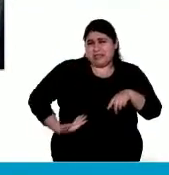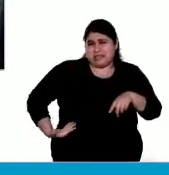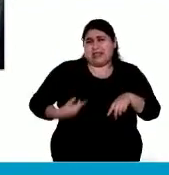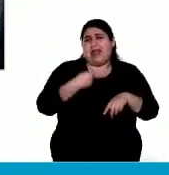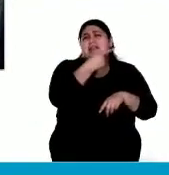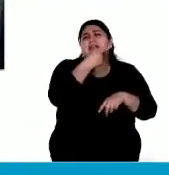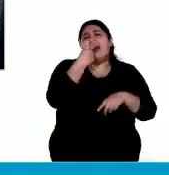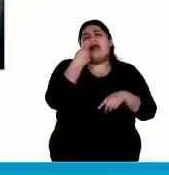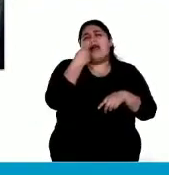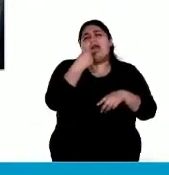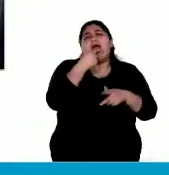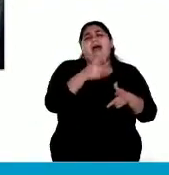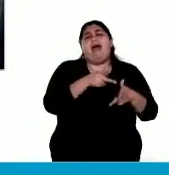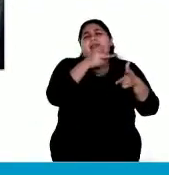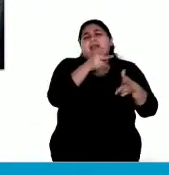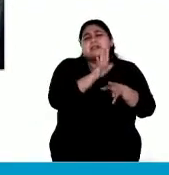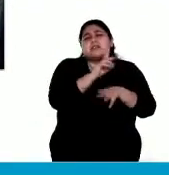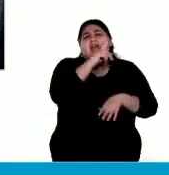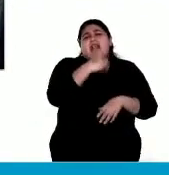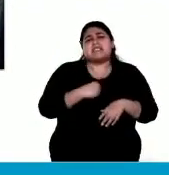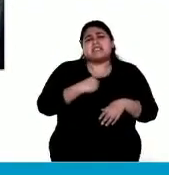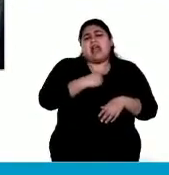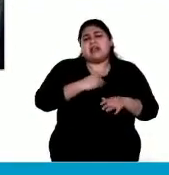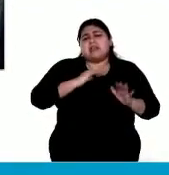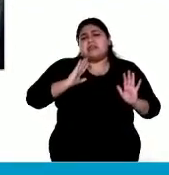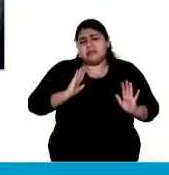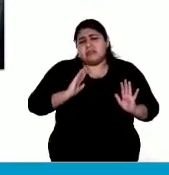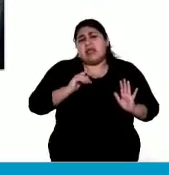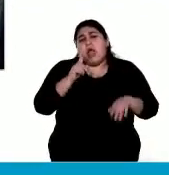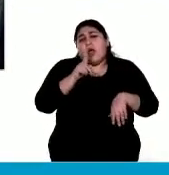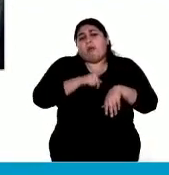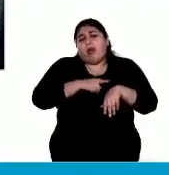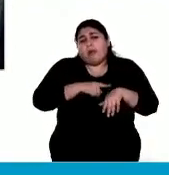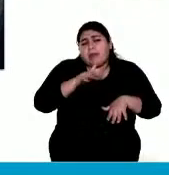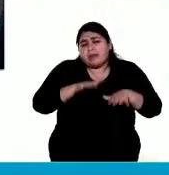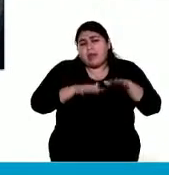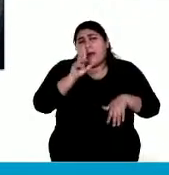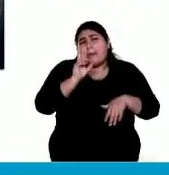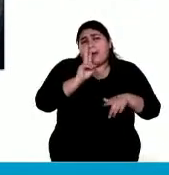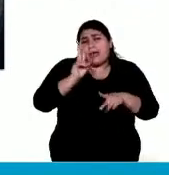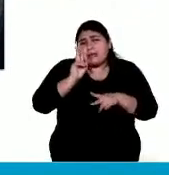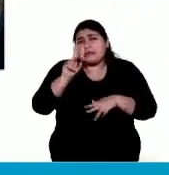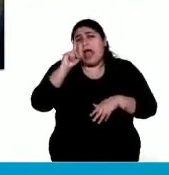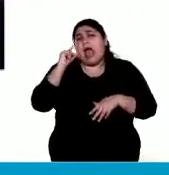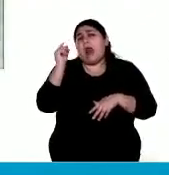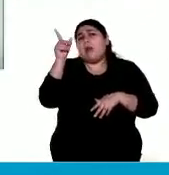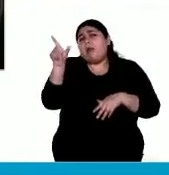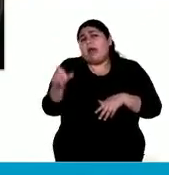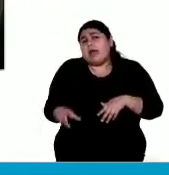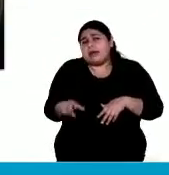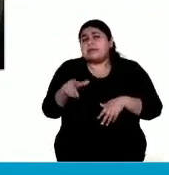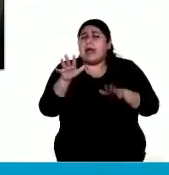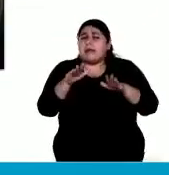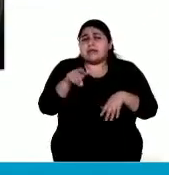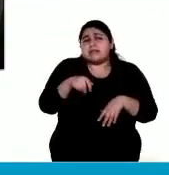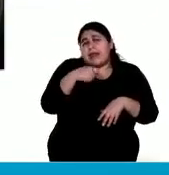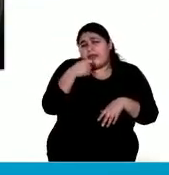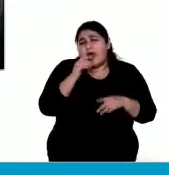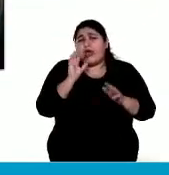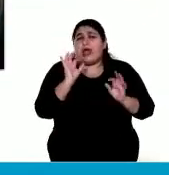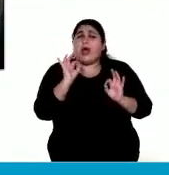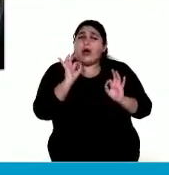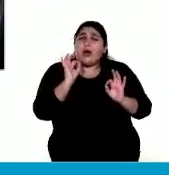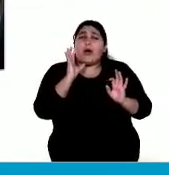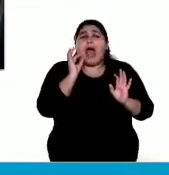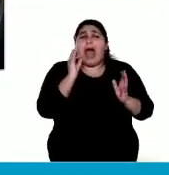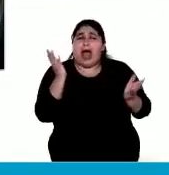que él siente que por momentos Alberto Fernández está groggy como el expresidente de la Rúa.